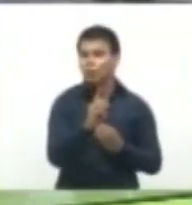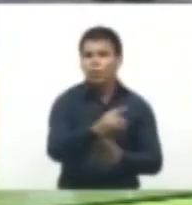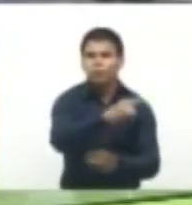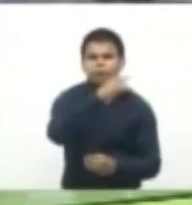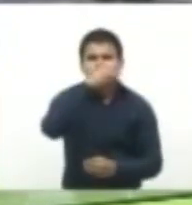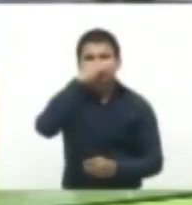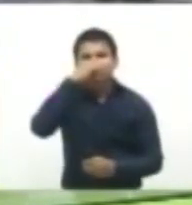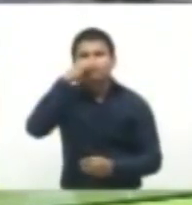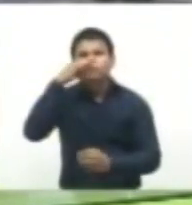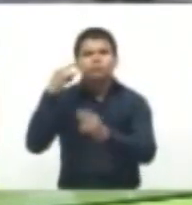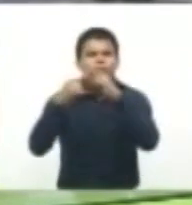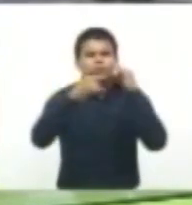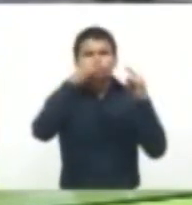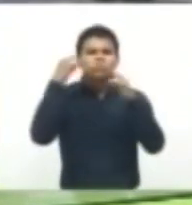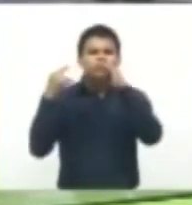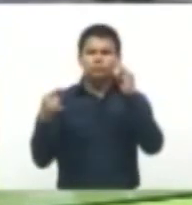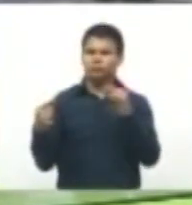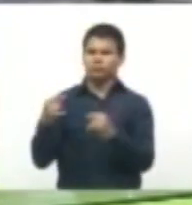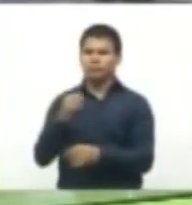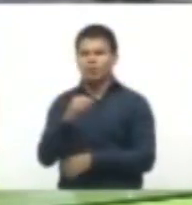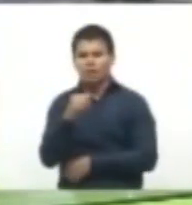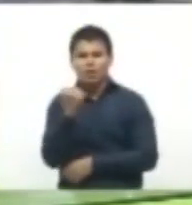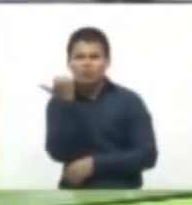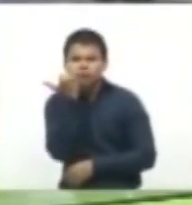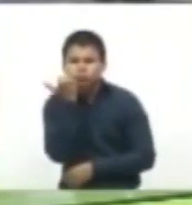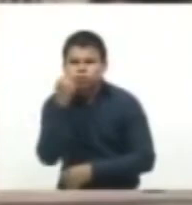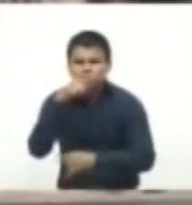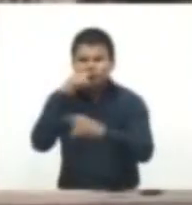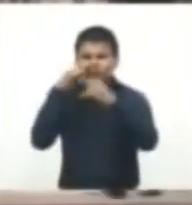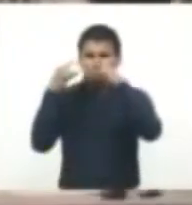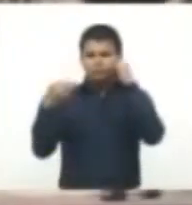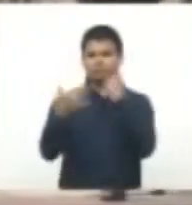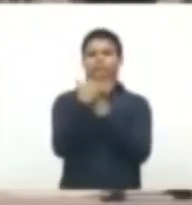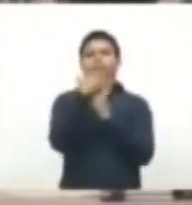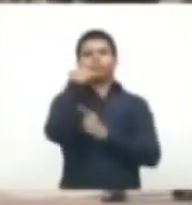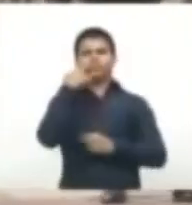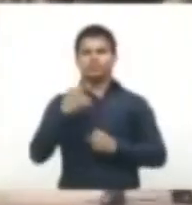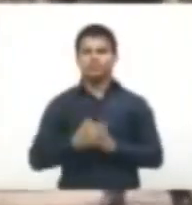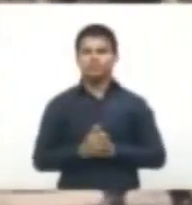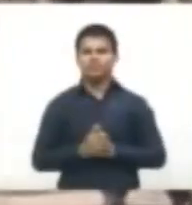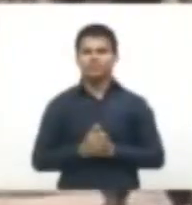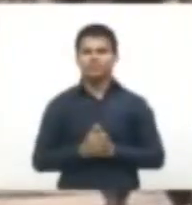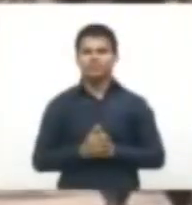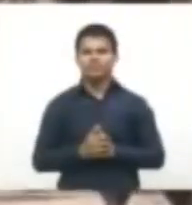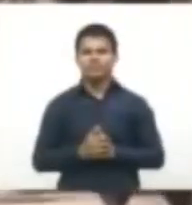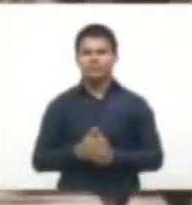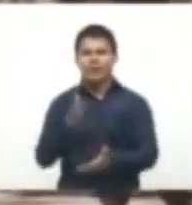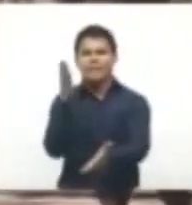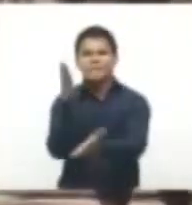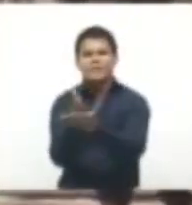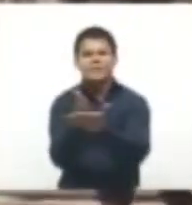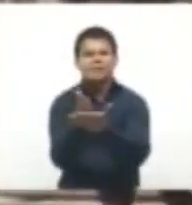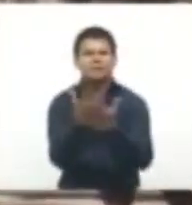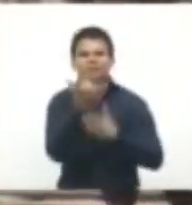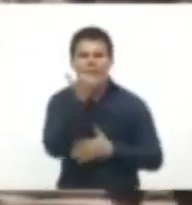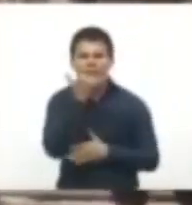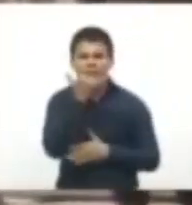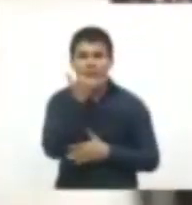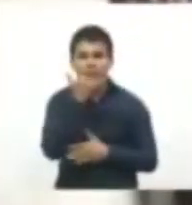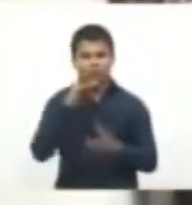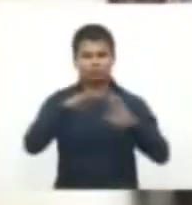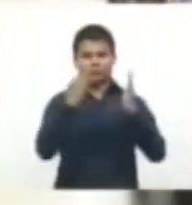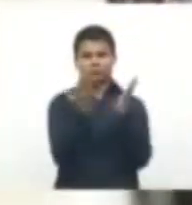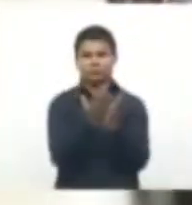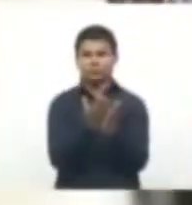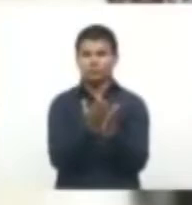fueron remitidos a clínicas y hospitales de Sincelejo. La emergencia se registró en la institución educativa Víctor Subiría del